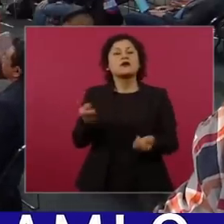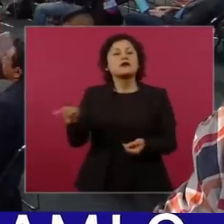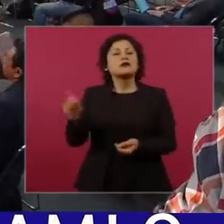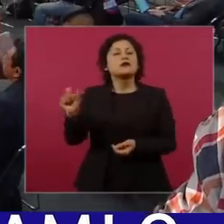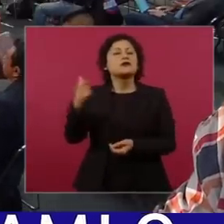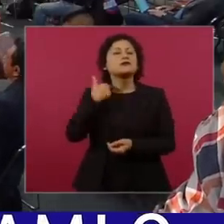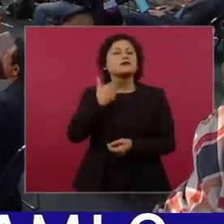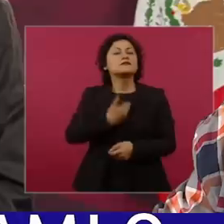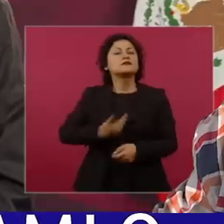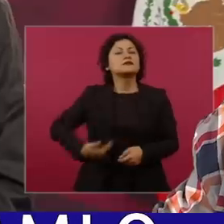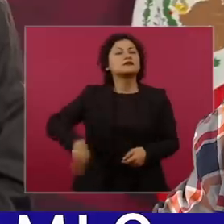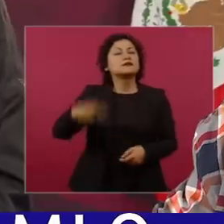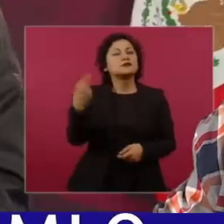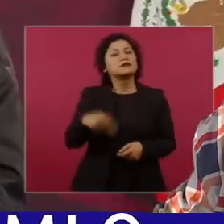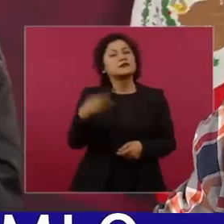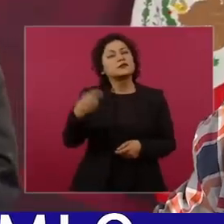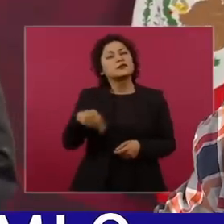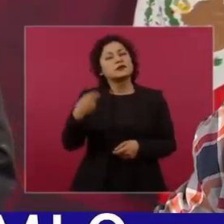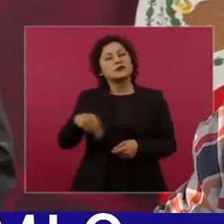presidente.